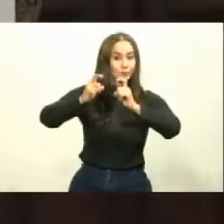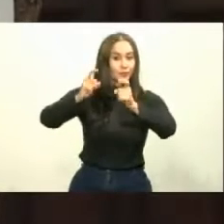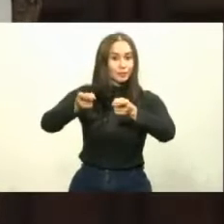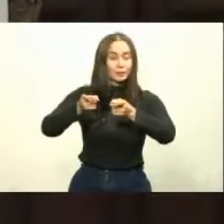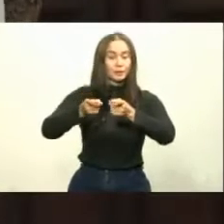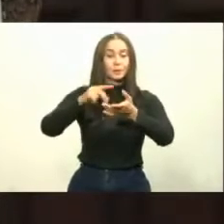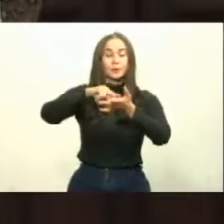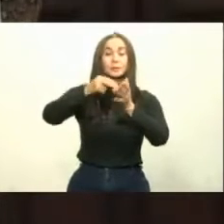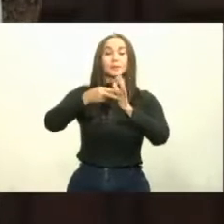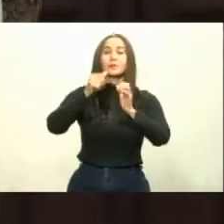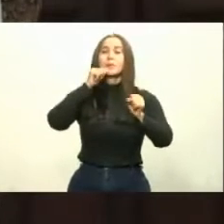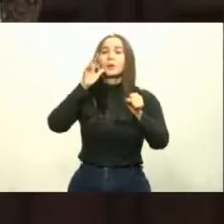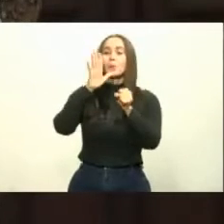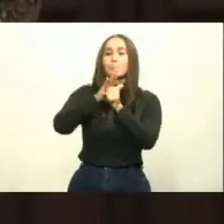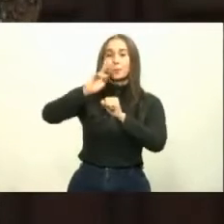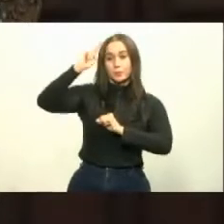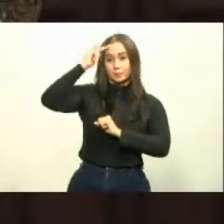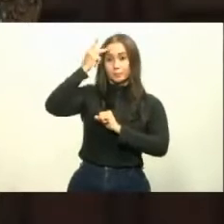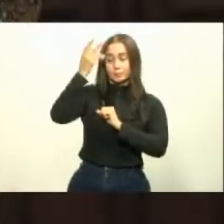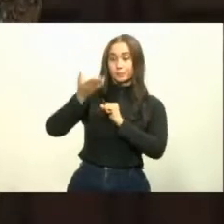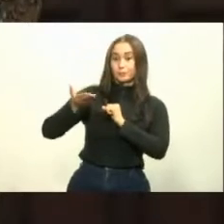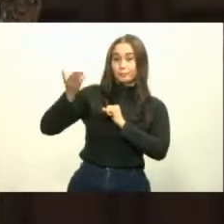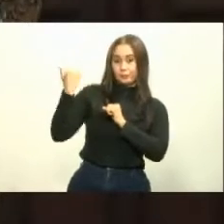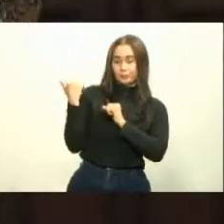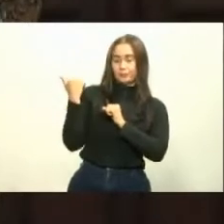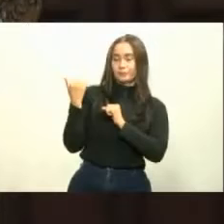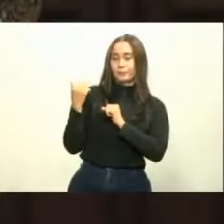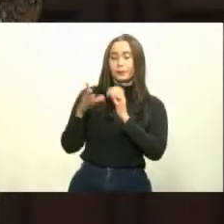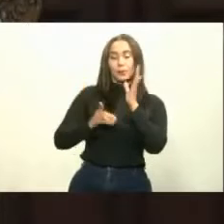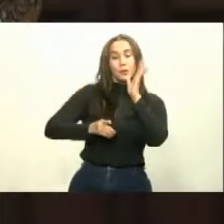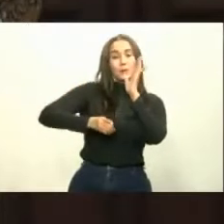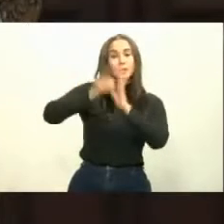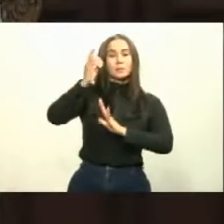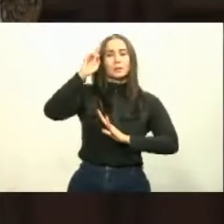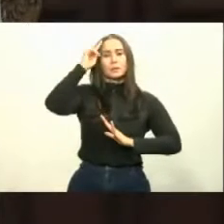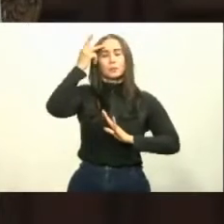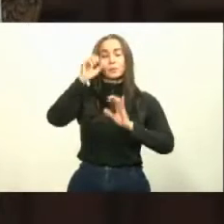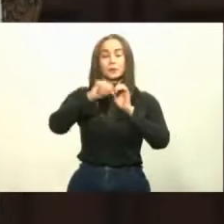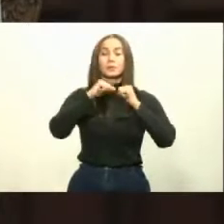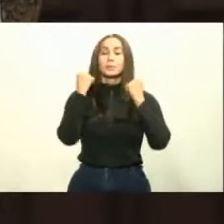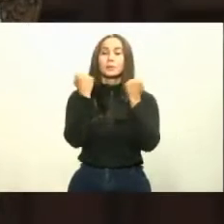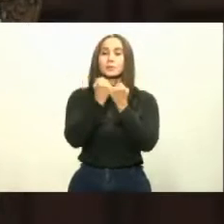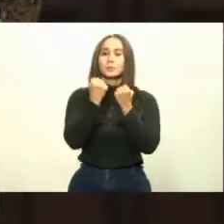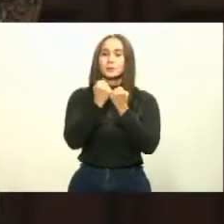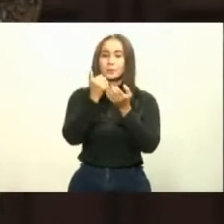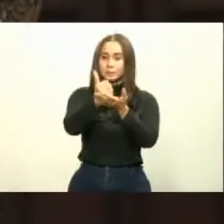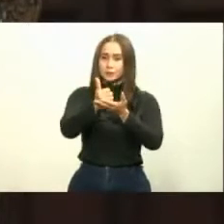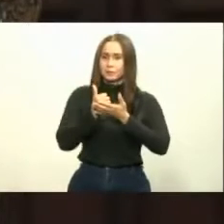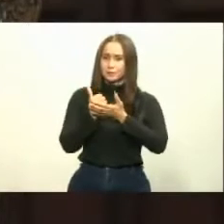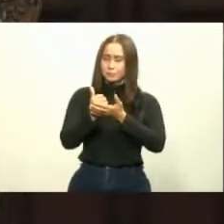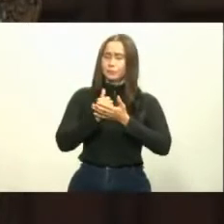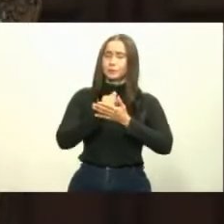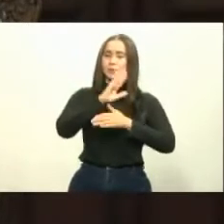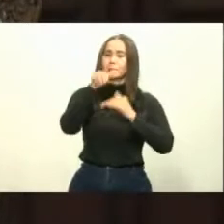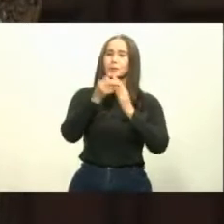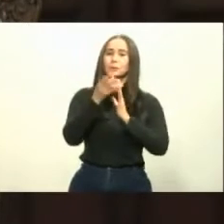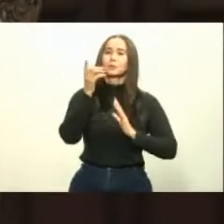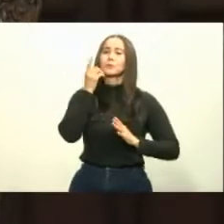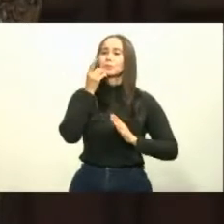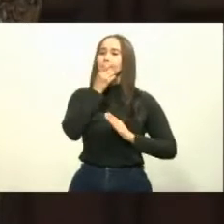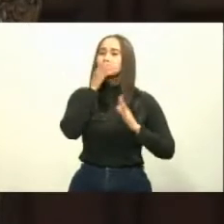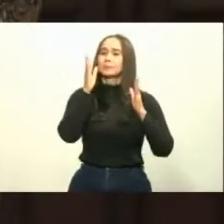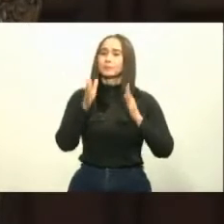compromiso político con el desarrollo de políticas sociales que incidan en el bienestar de los dominicanos y de las